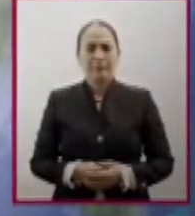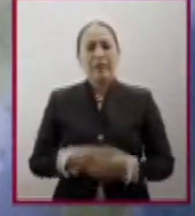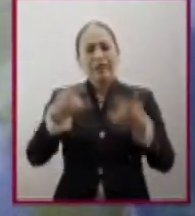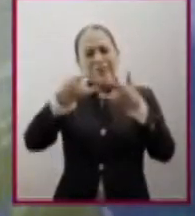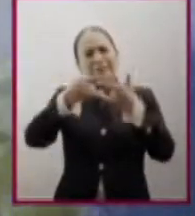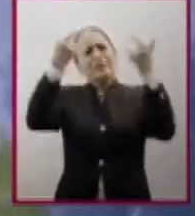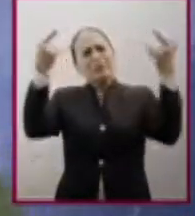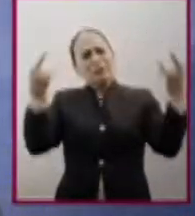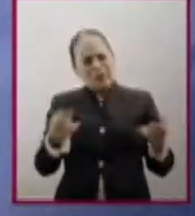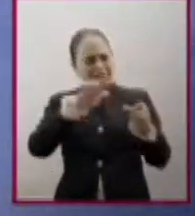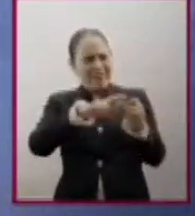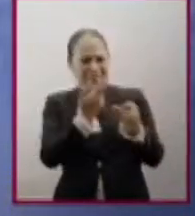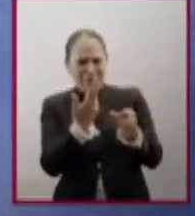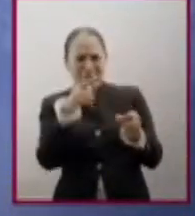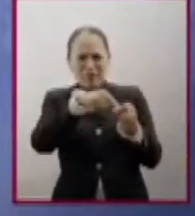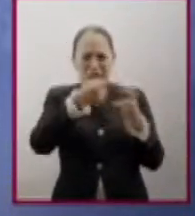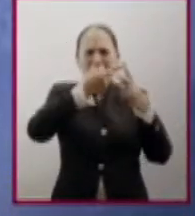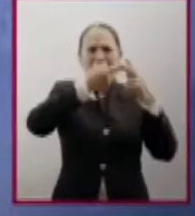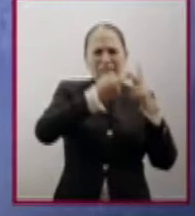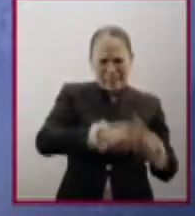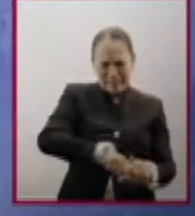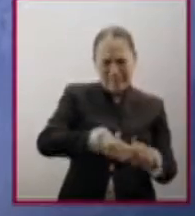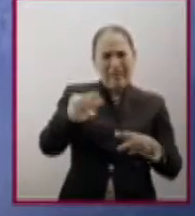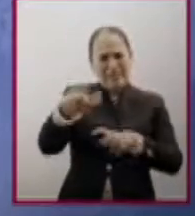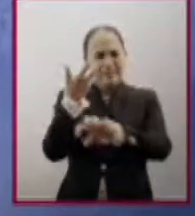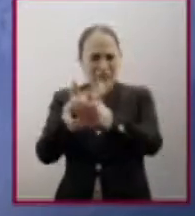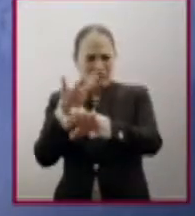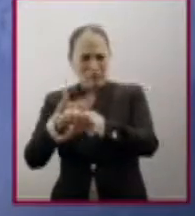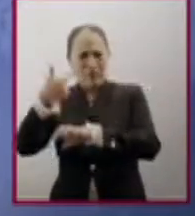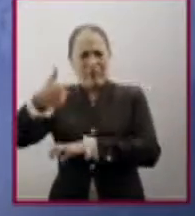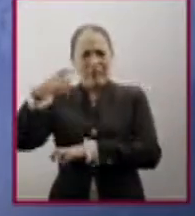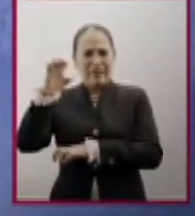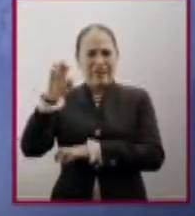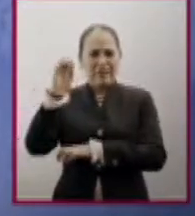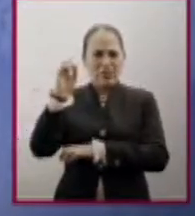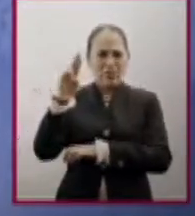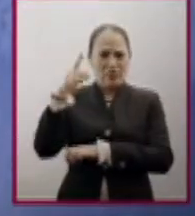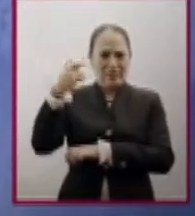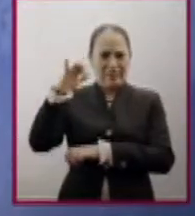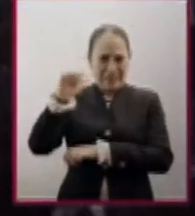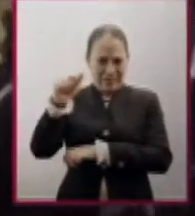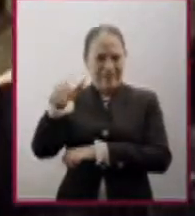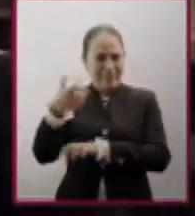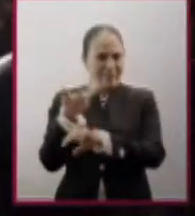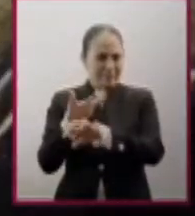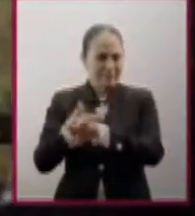La historia de esta bebida comienza en Columbus, Georgia, en Estados Unidos.